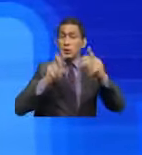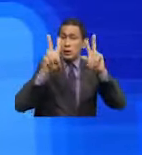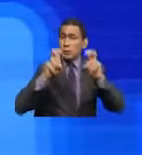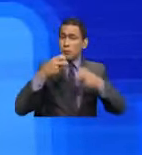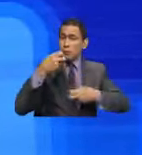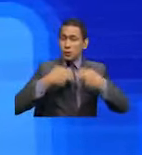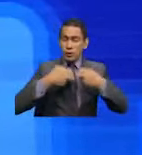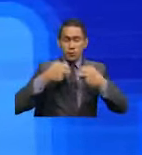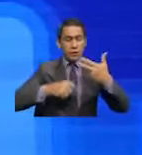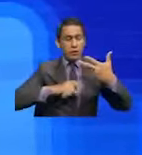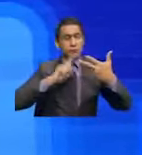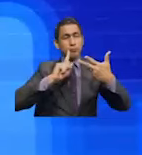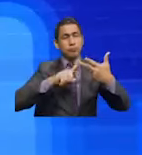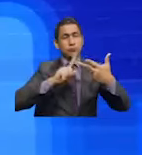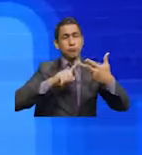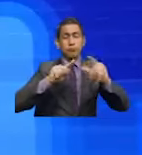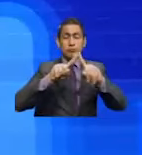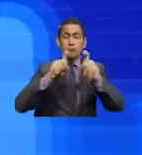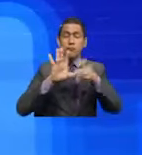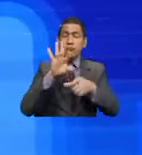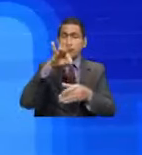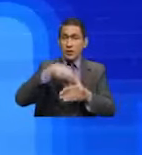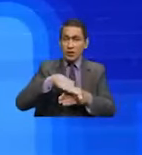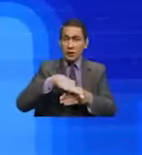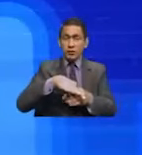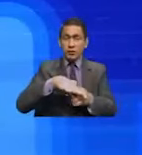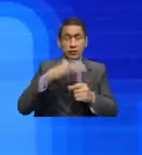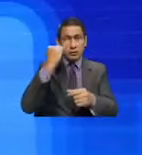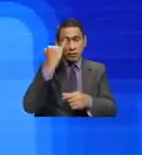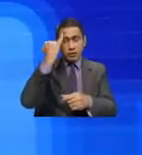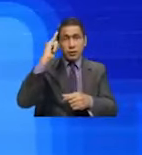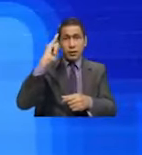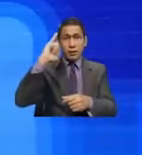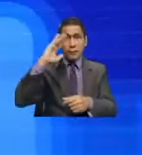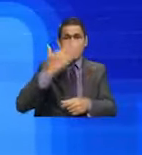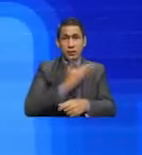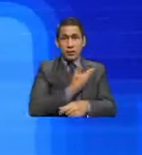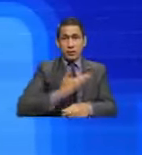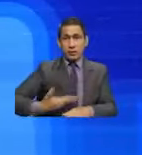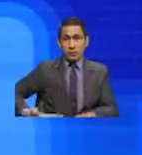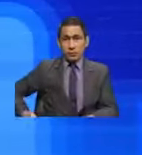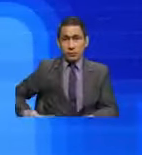lo relacionado con la consulta popular del Ejecutivo.